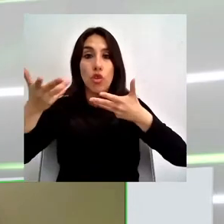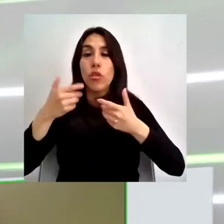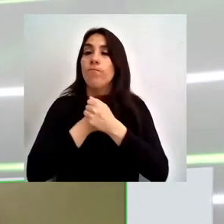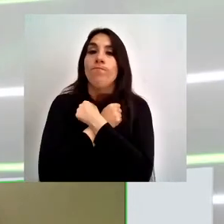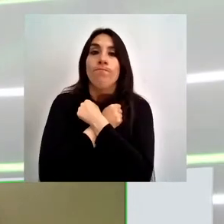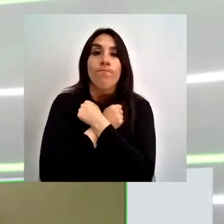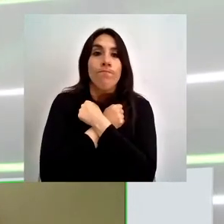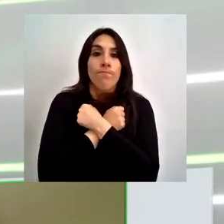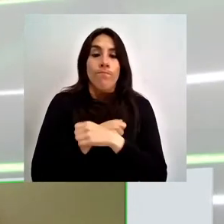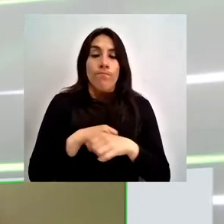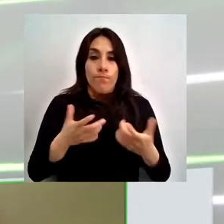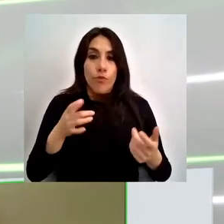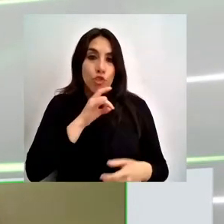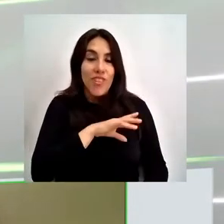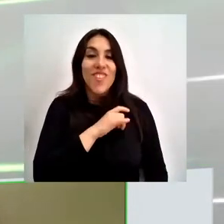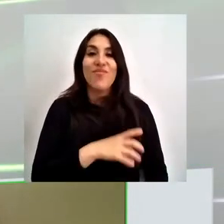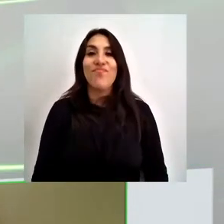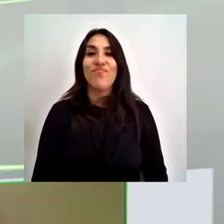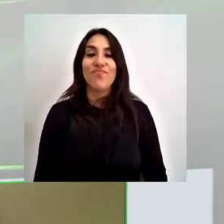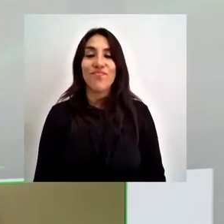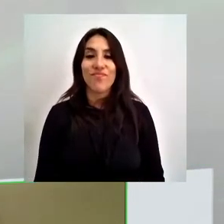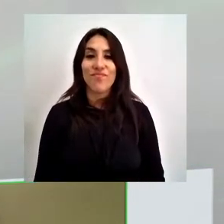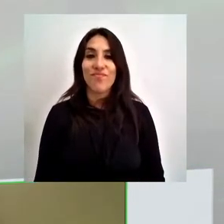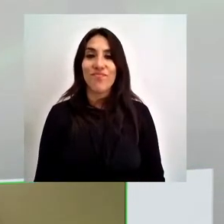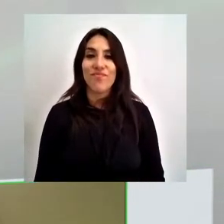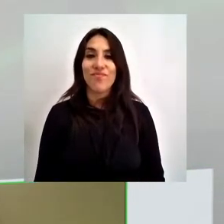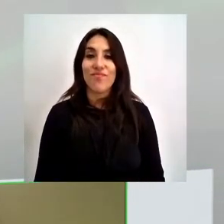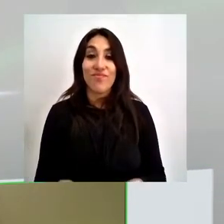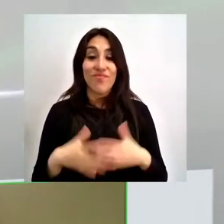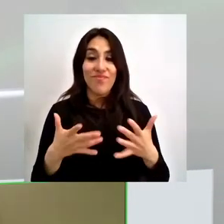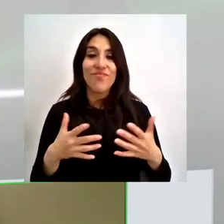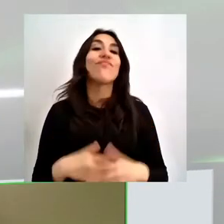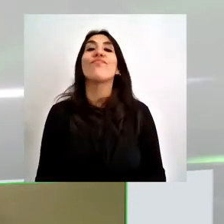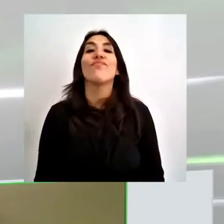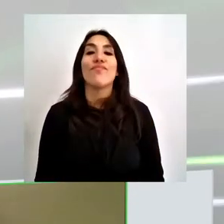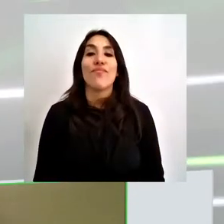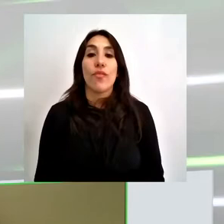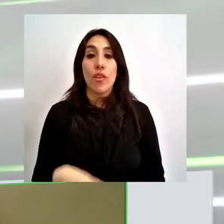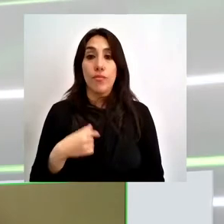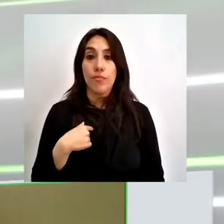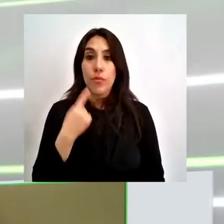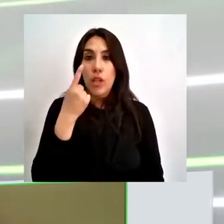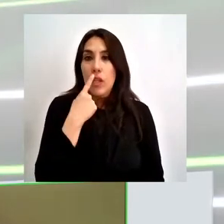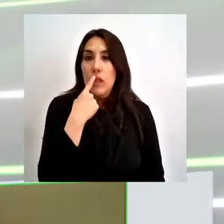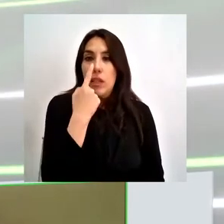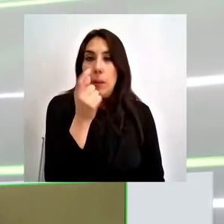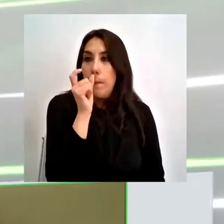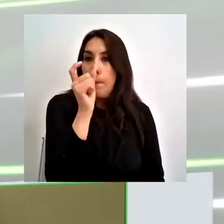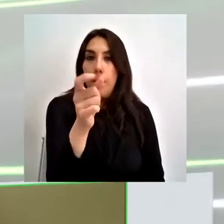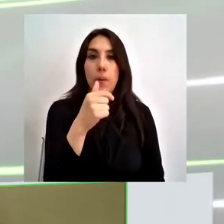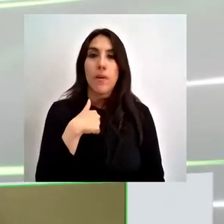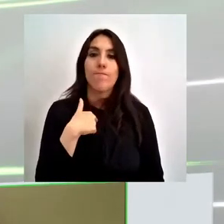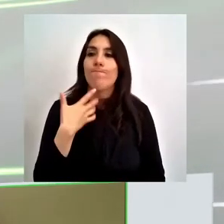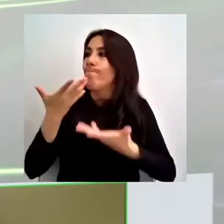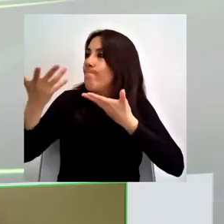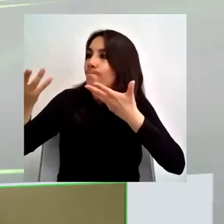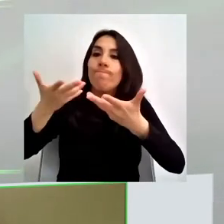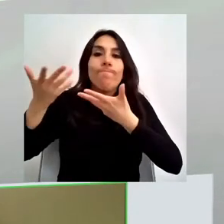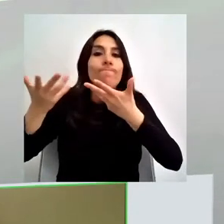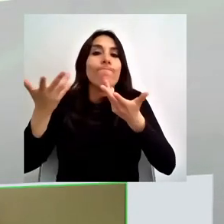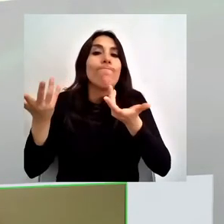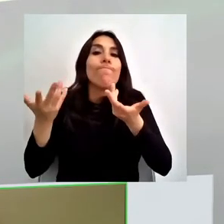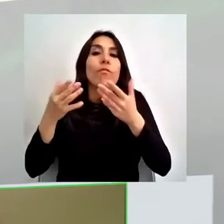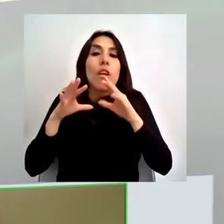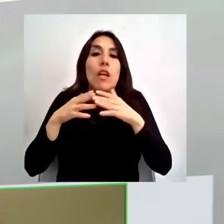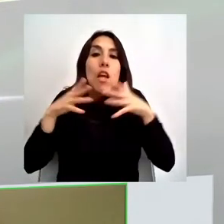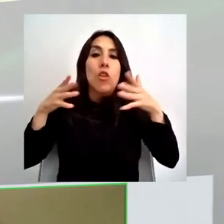así que no no es necesario decir que ha estado muy relacionado con los asuntos gubernamentales en chile- por